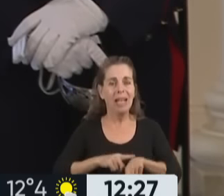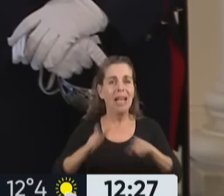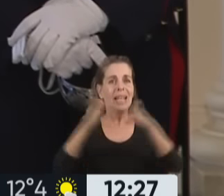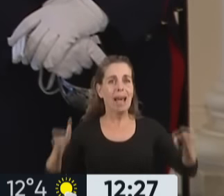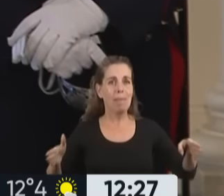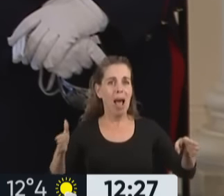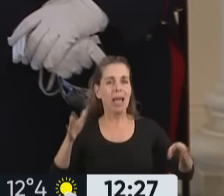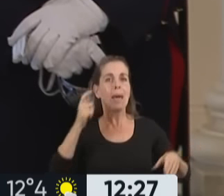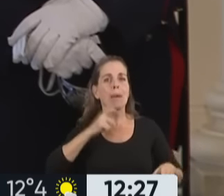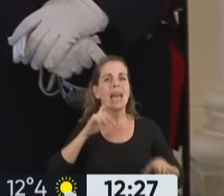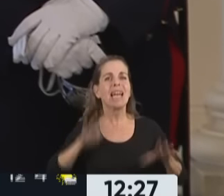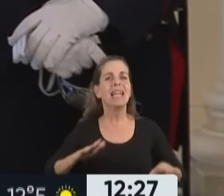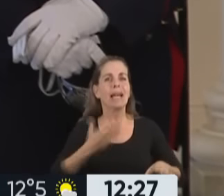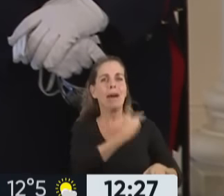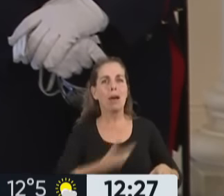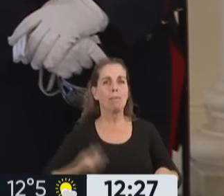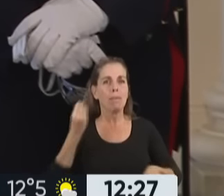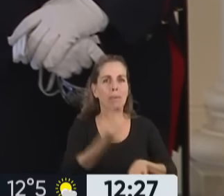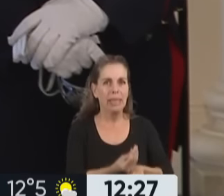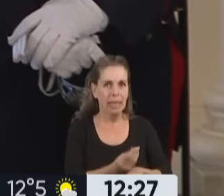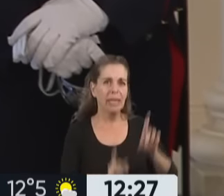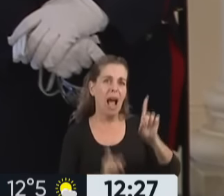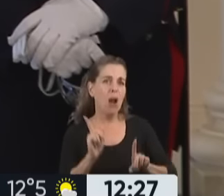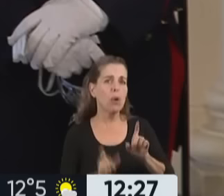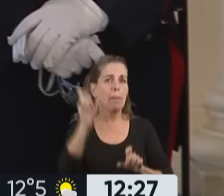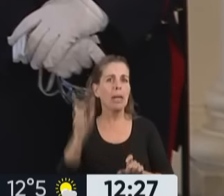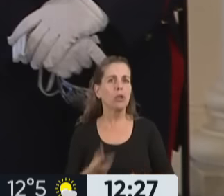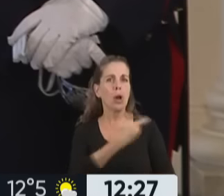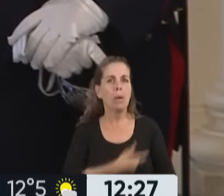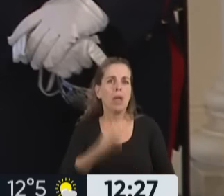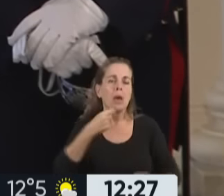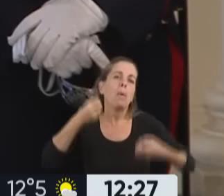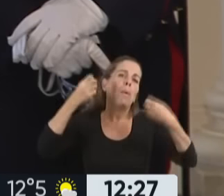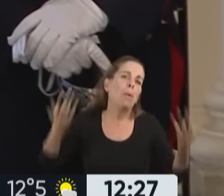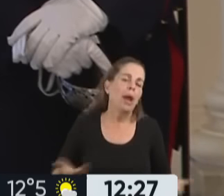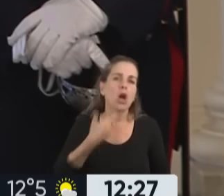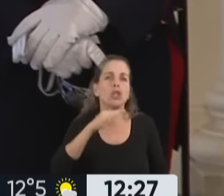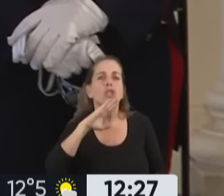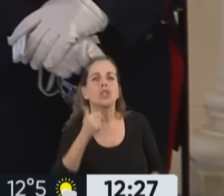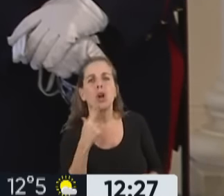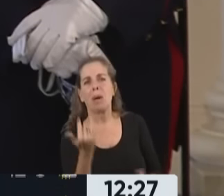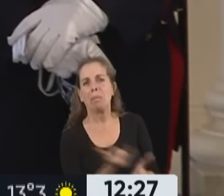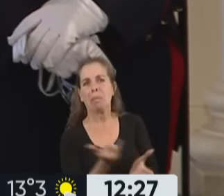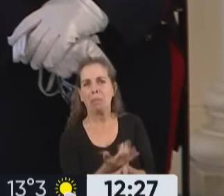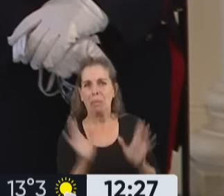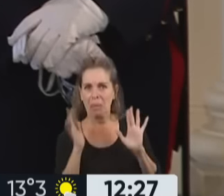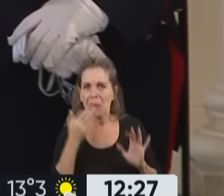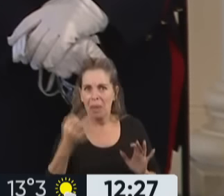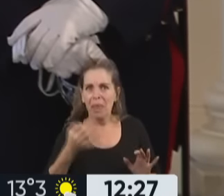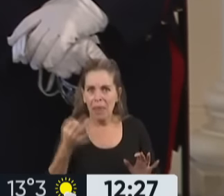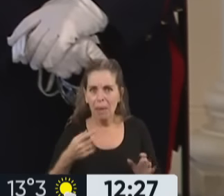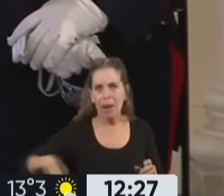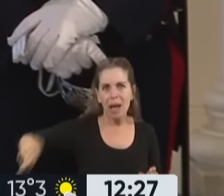Menem, ¿no? Y alguien del gobierno llegó a decir, bueno, la soja es un yuyo. Y la verdad que se